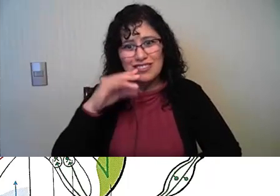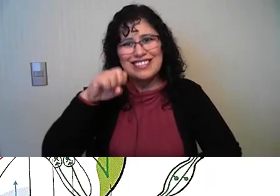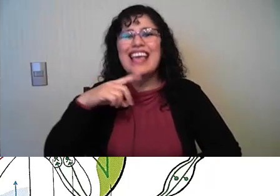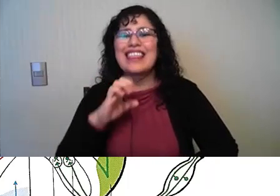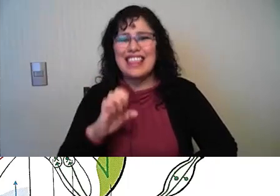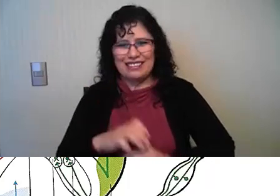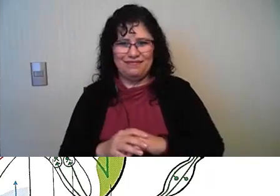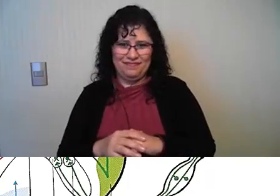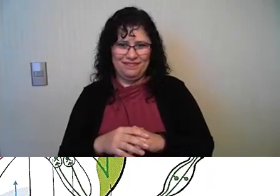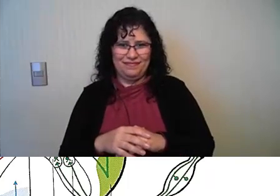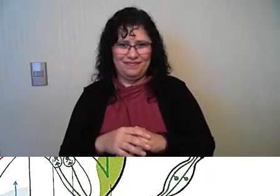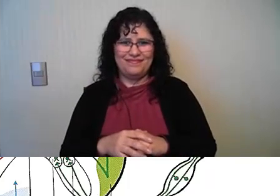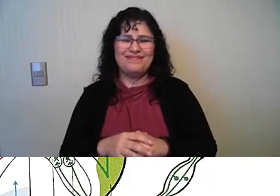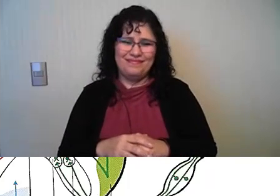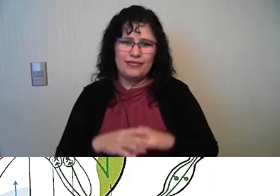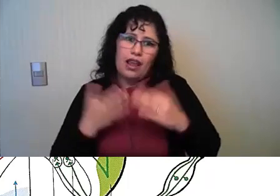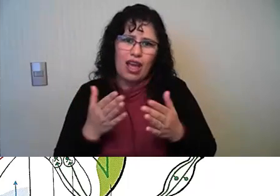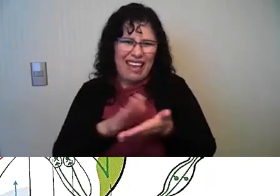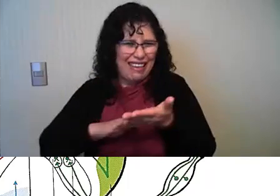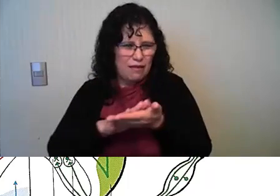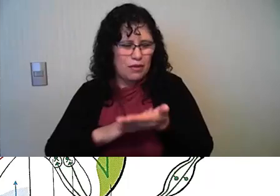Generalmente el ejemplo que coloca uno es que cuando